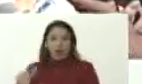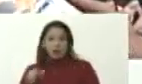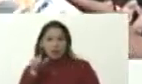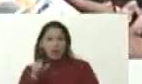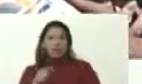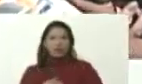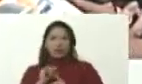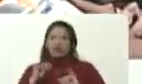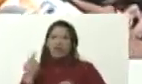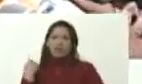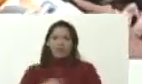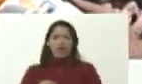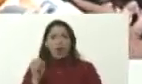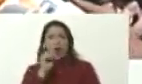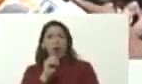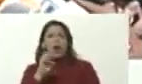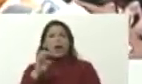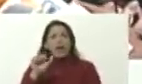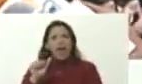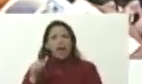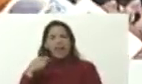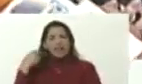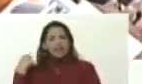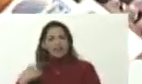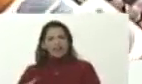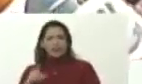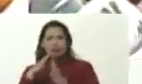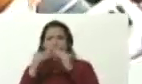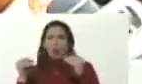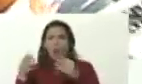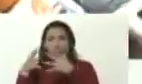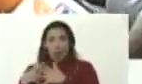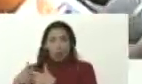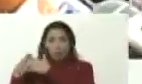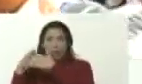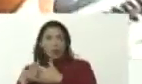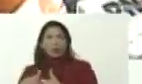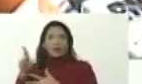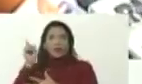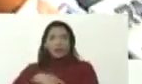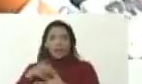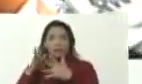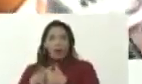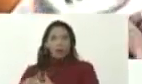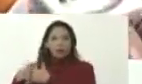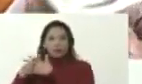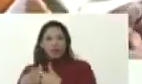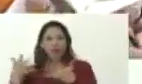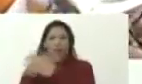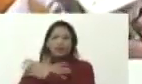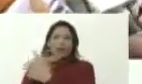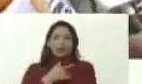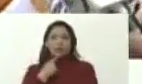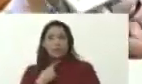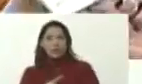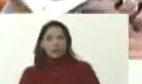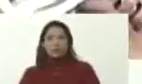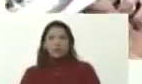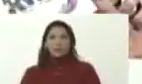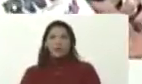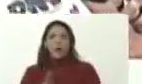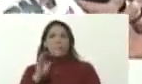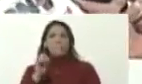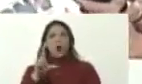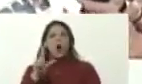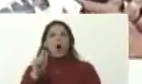tener a toda la OEA, después de tener a Estados Unidos se contradice diciendo que Bolton se